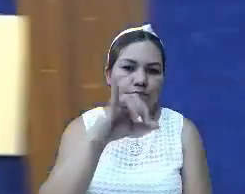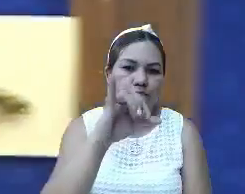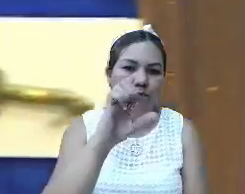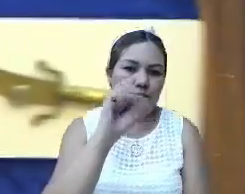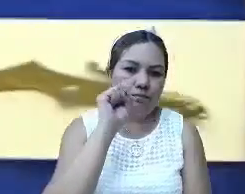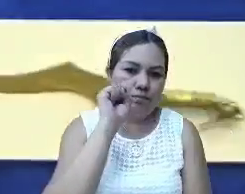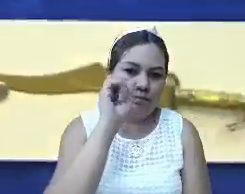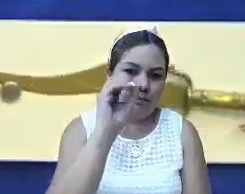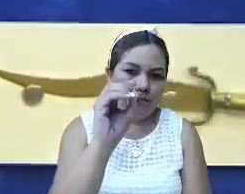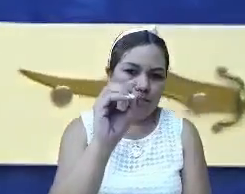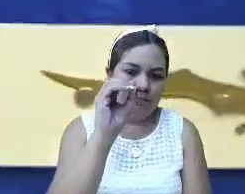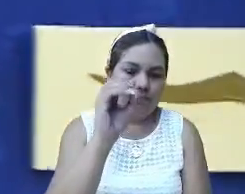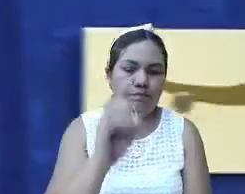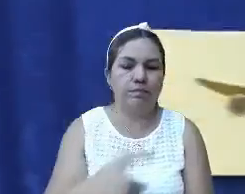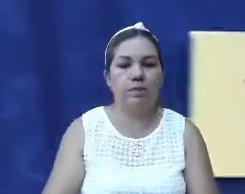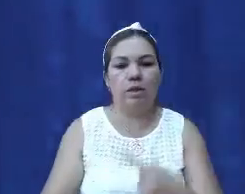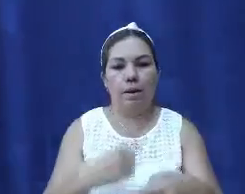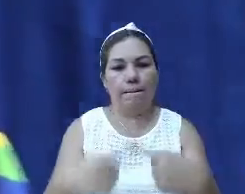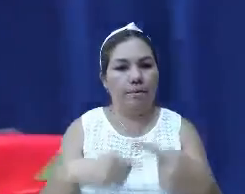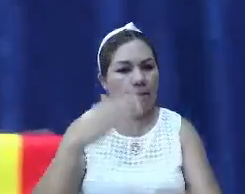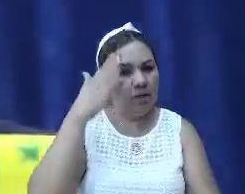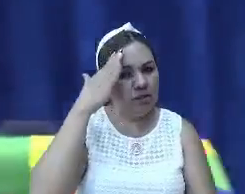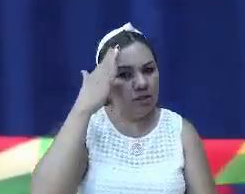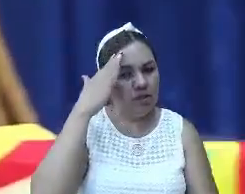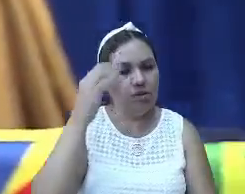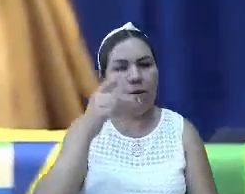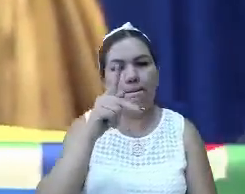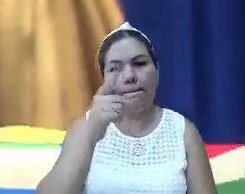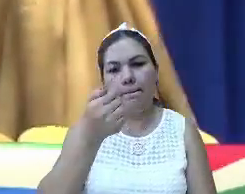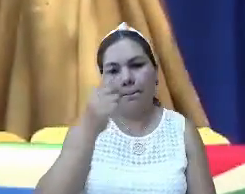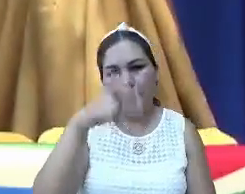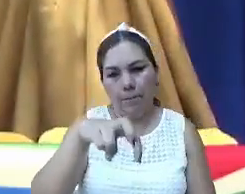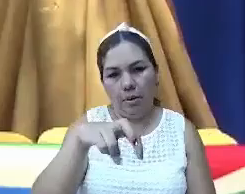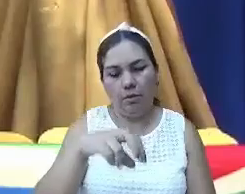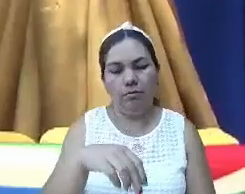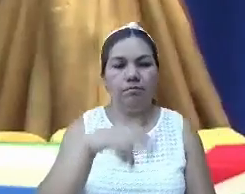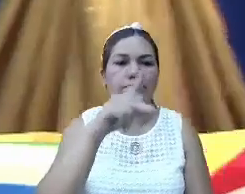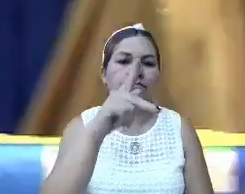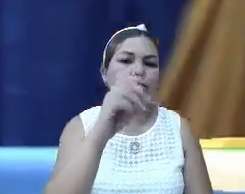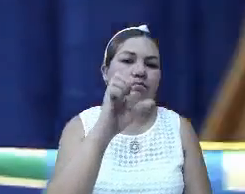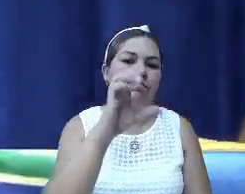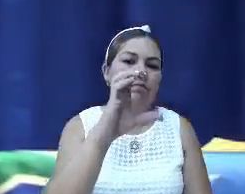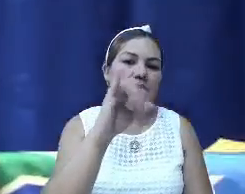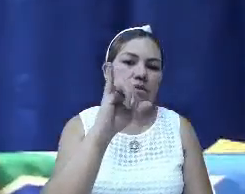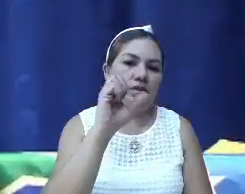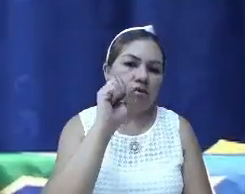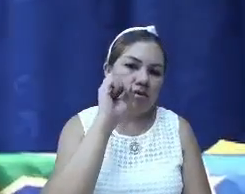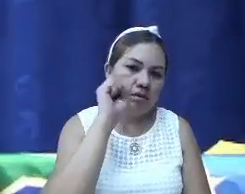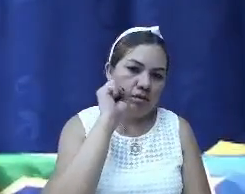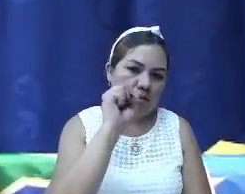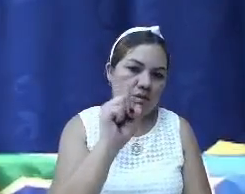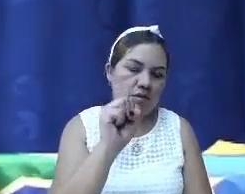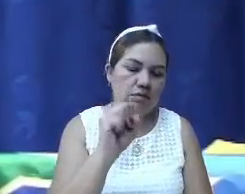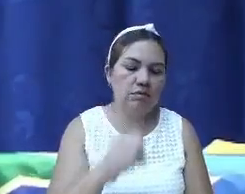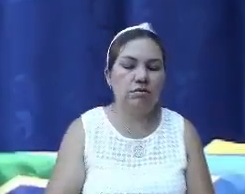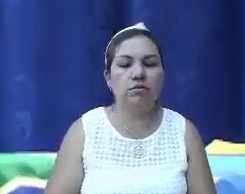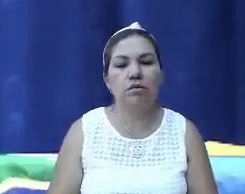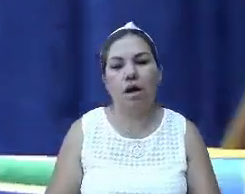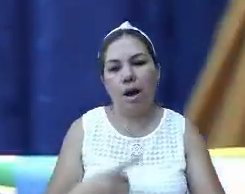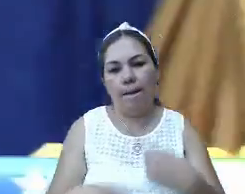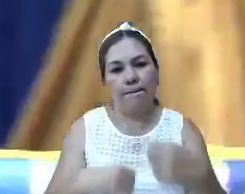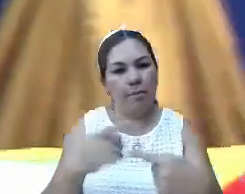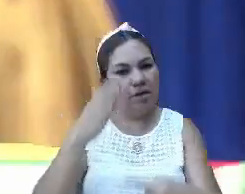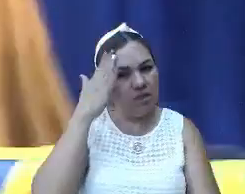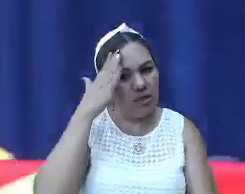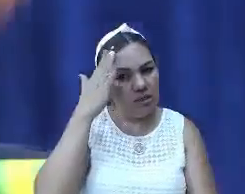Es tiempo de cambiar la mentalidad de los panes y los peces, la mentalidad milagrera, y pedirle a Dios, diga conmigo,